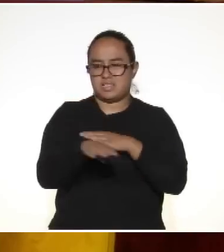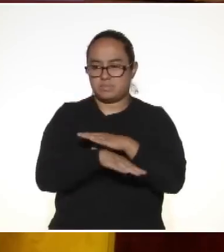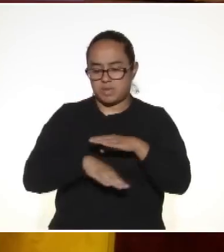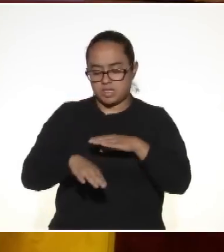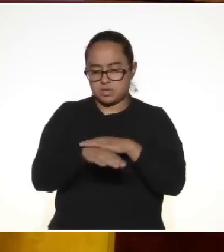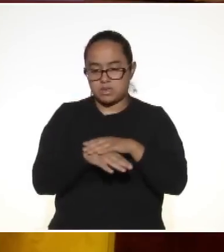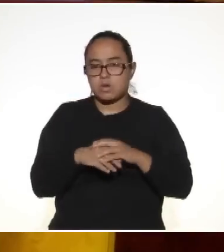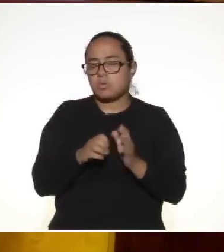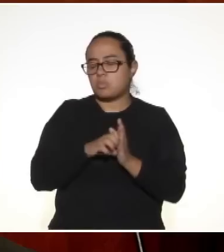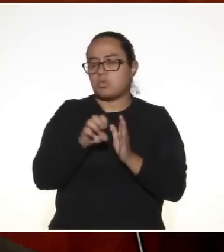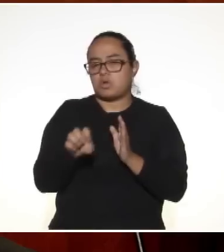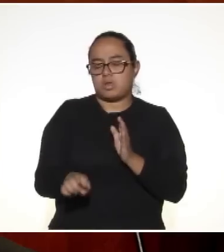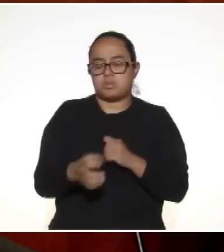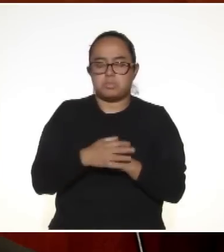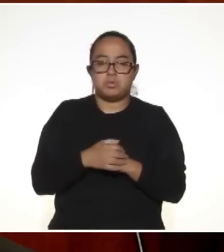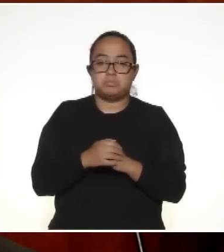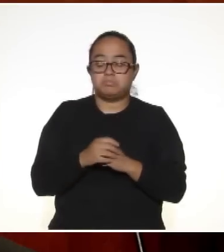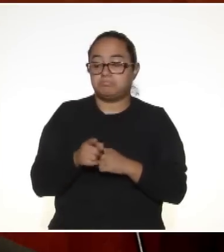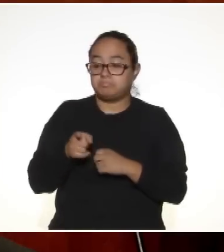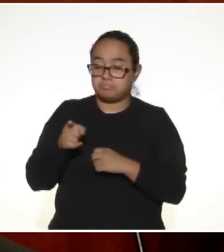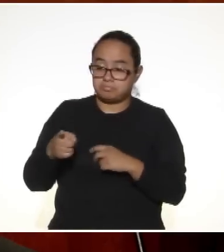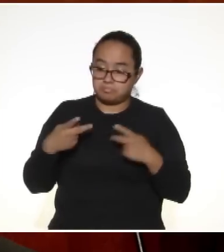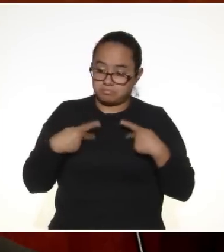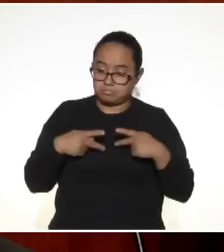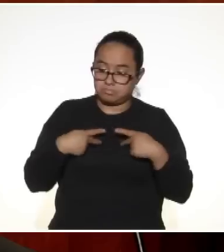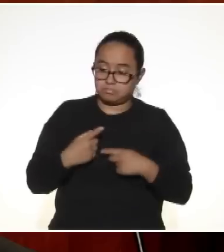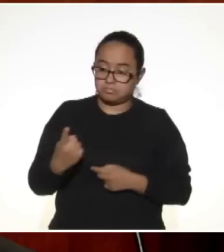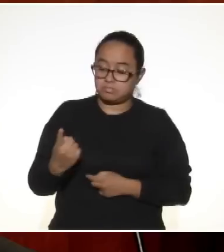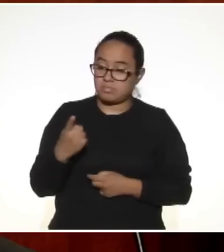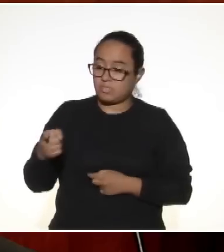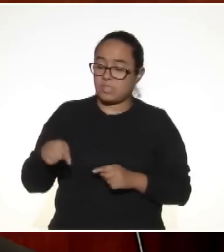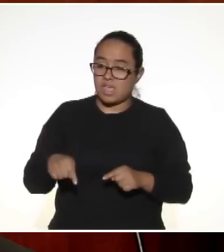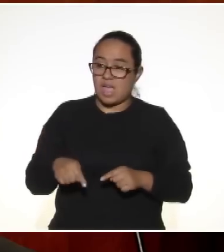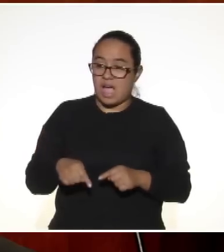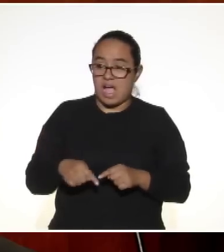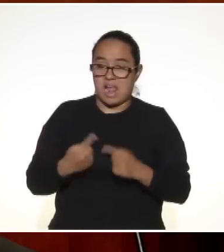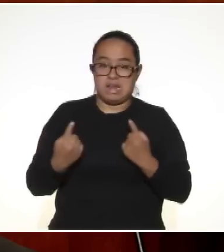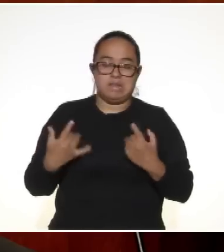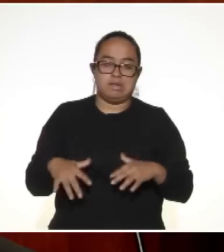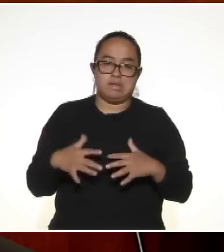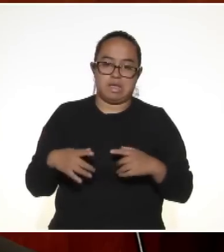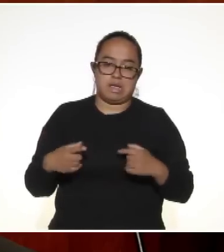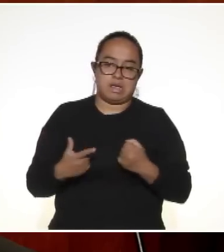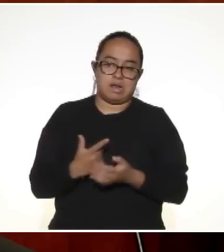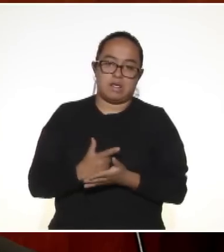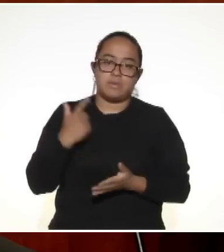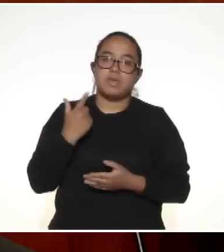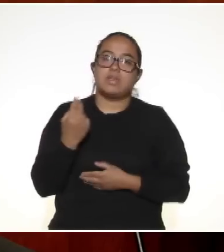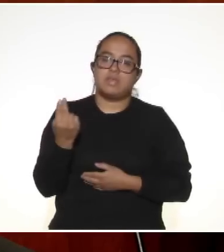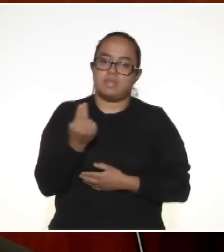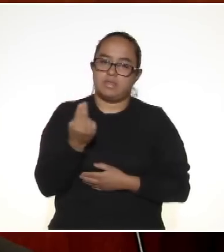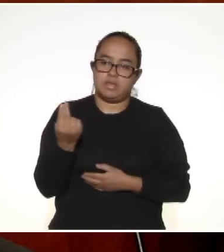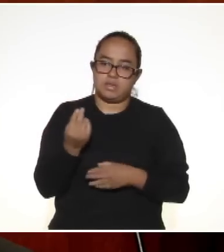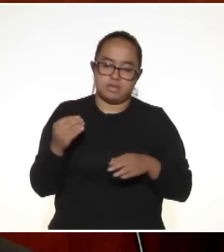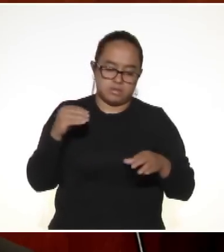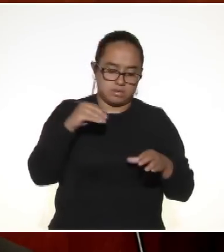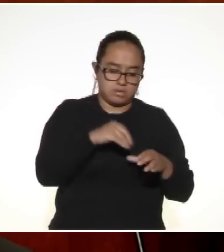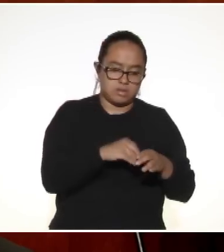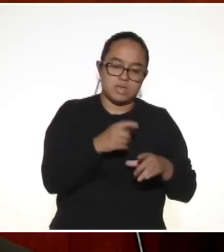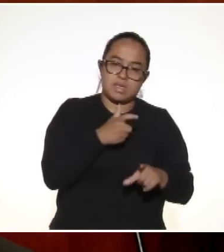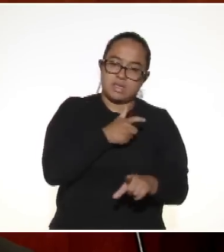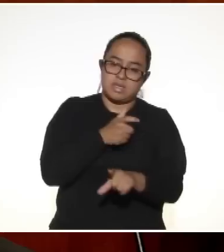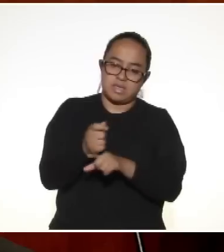ejemplo típico. Si yo tengo una persona que tiene una alergia grave, entonces sí valdría la pena tener incluso un